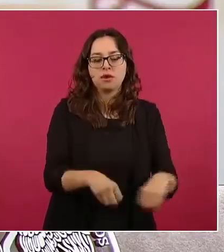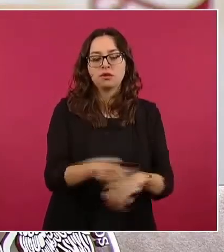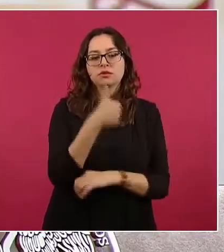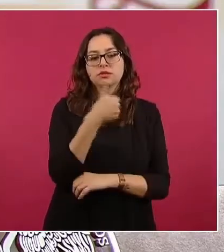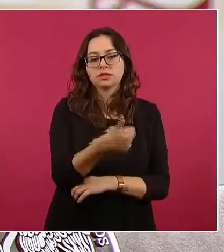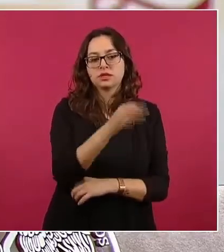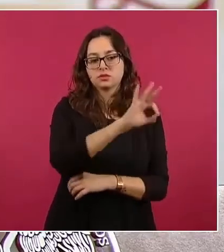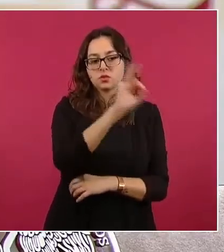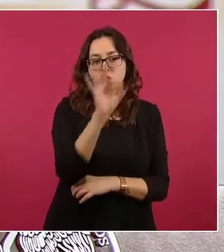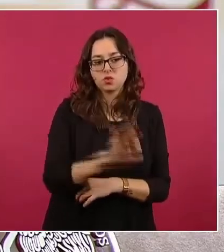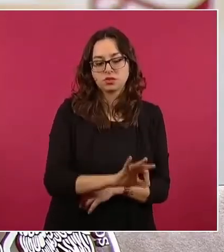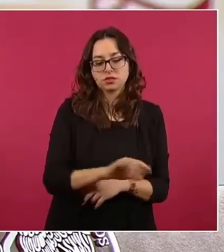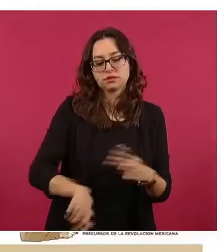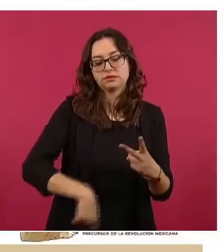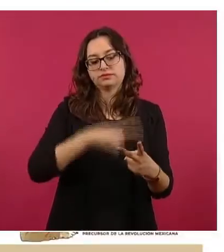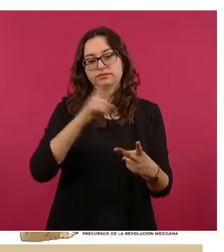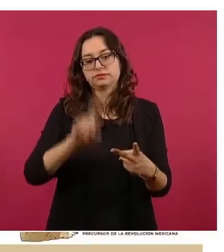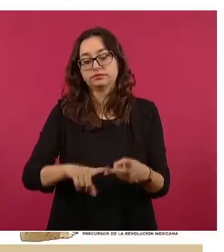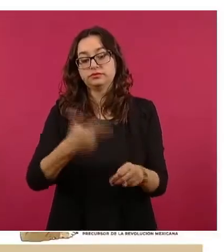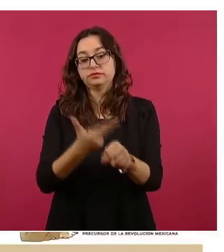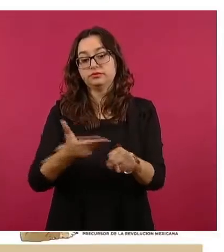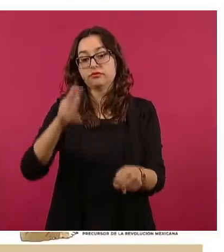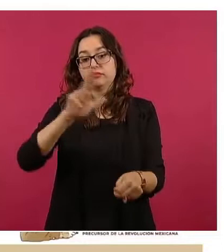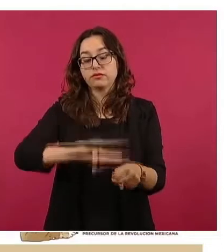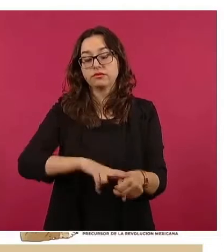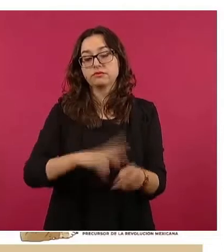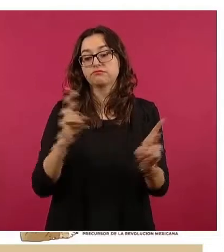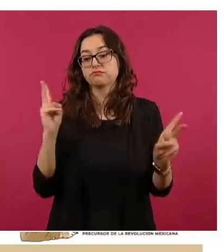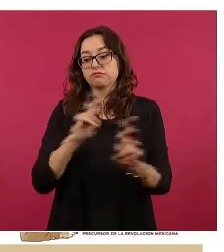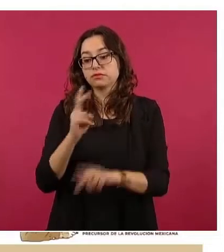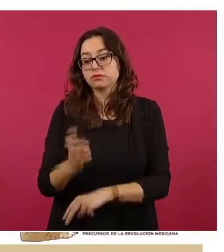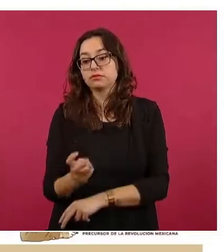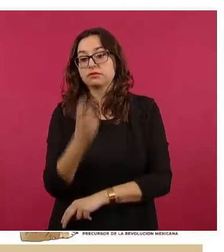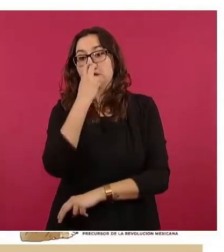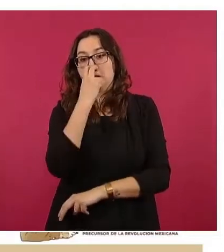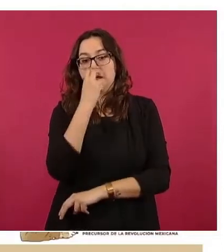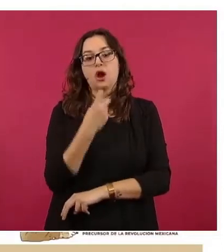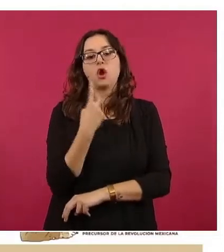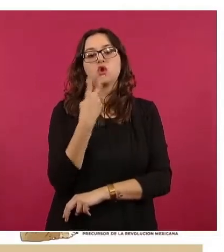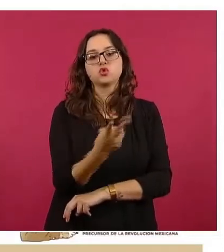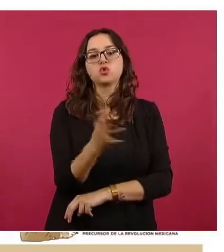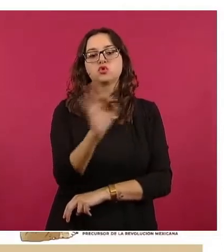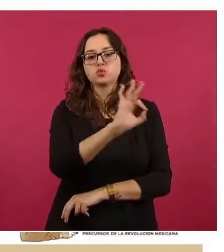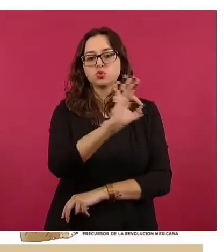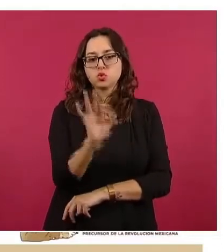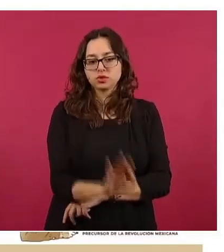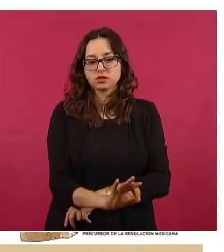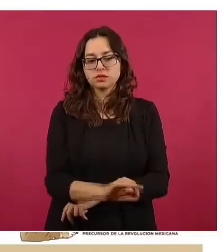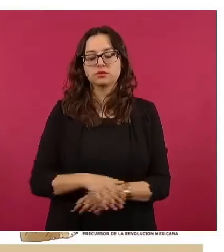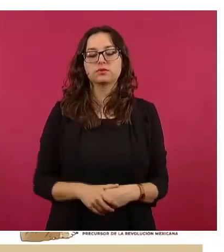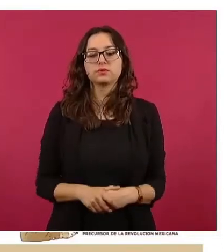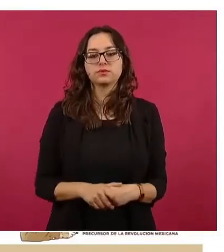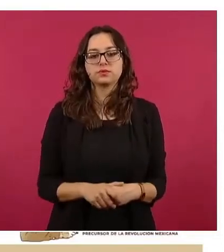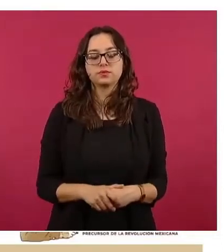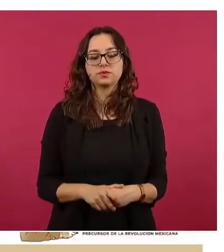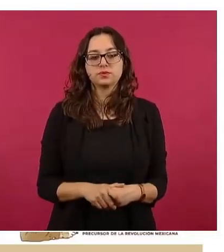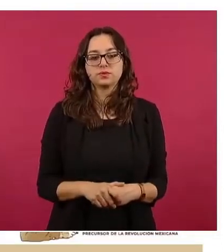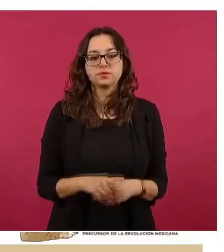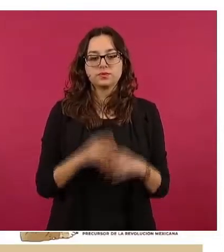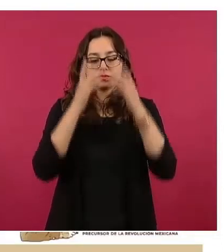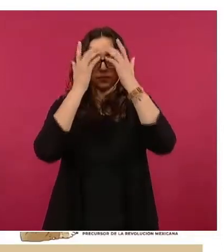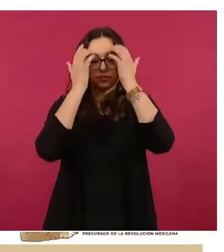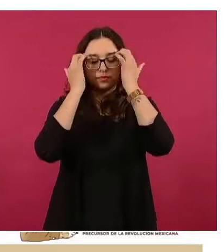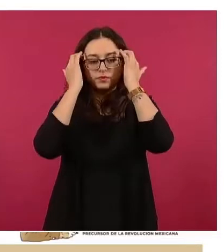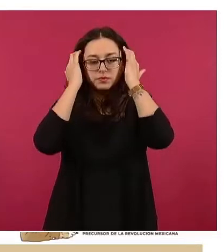y 2% de las unidades de atención intensiva dedicadas a COVID. Y lo mismo en la